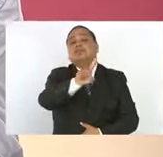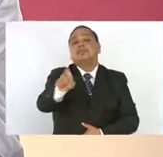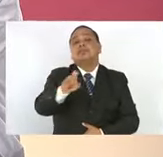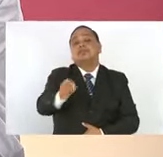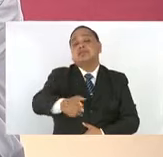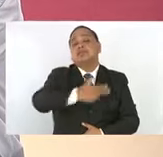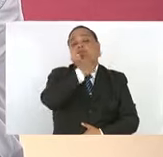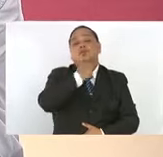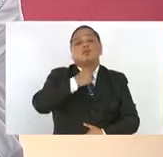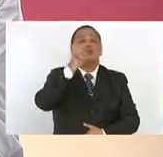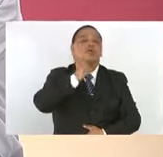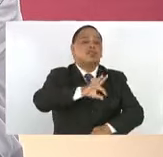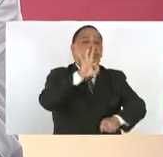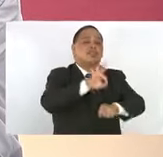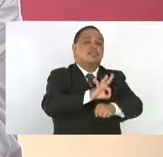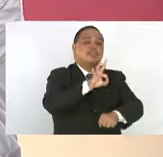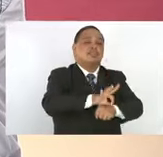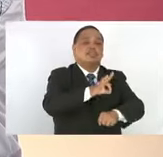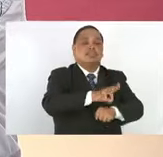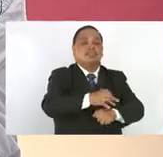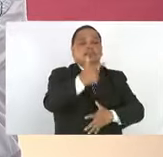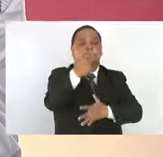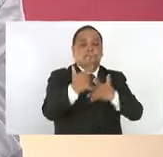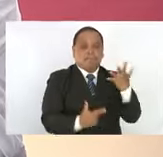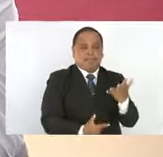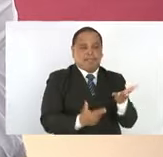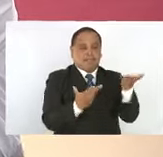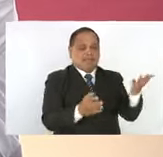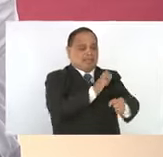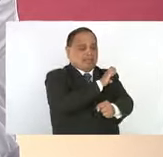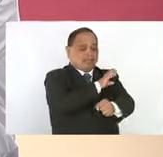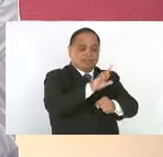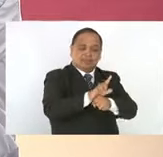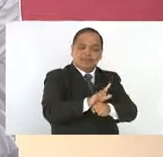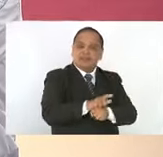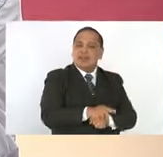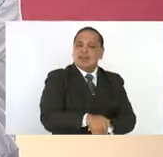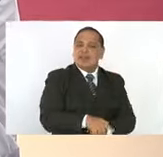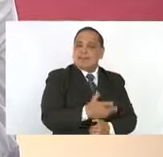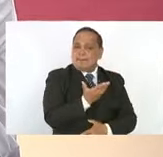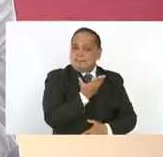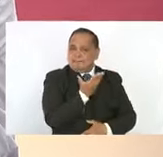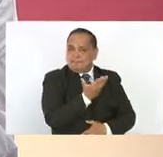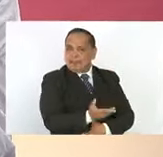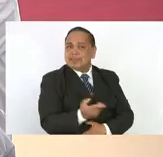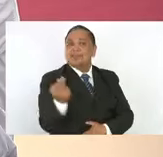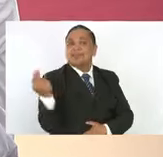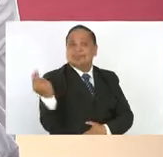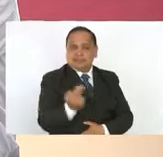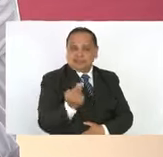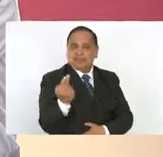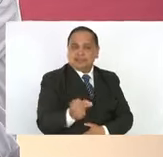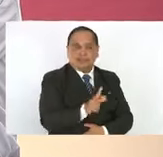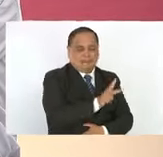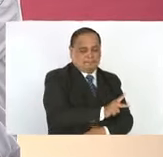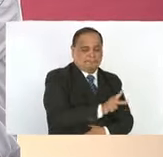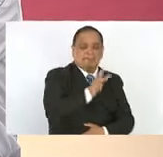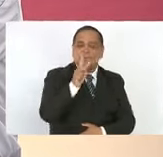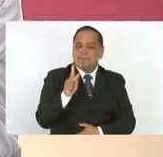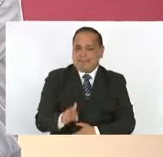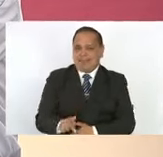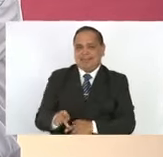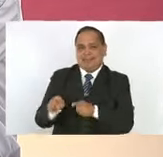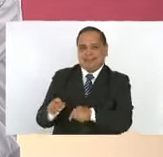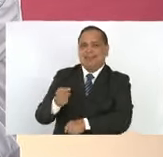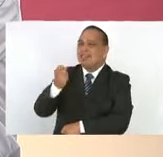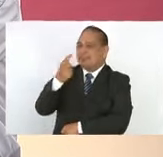en medicina general integral, una especialidad muy particular y muy necesaria, similar a nuestra medicina familiar del